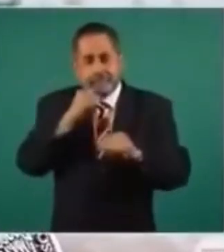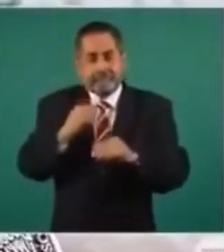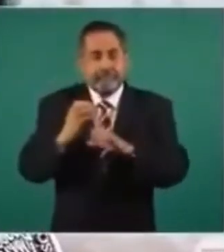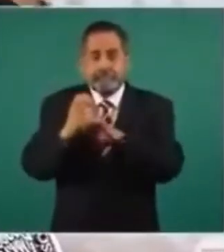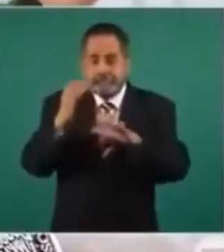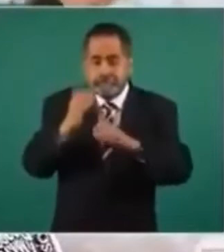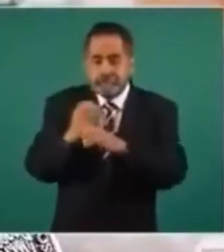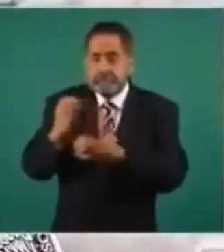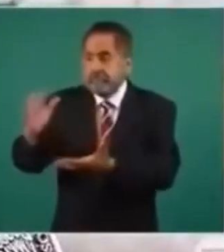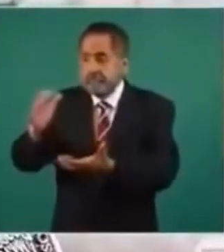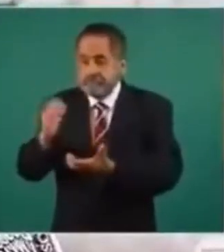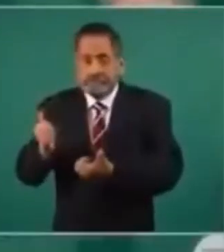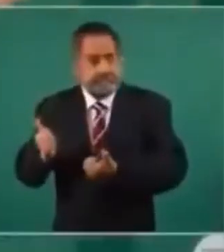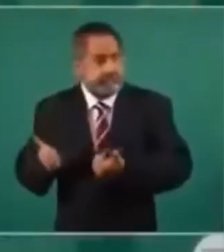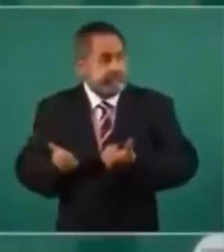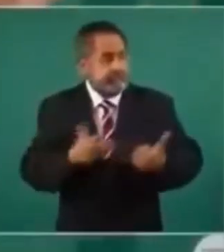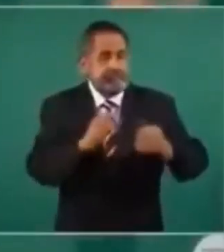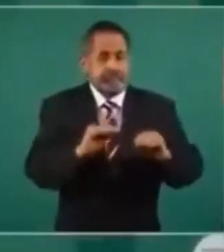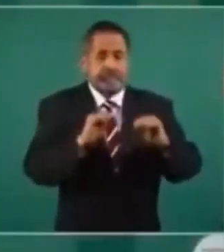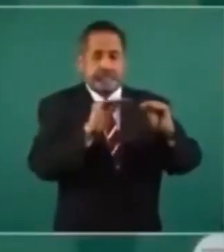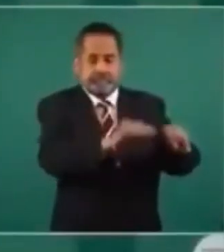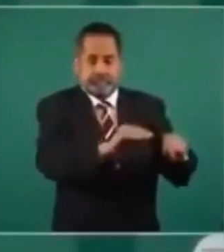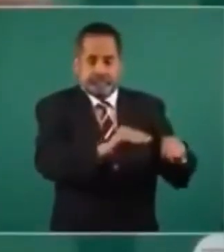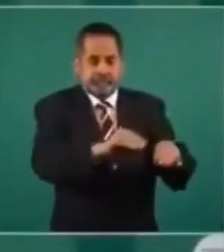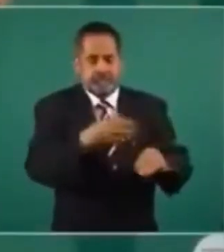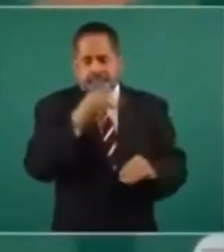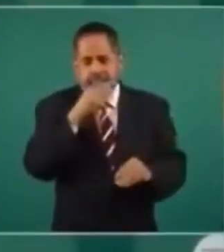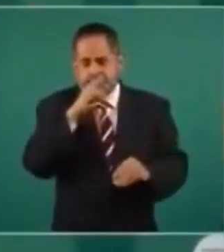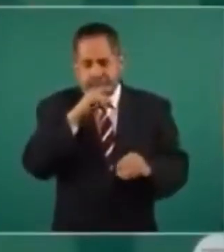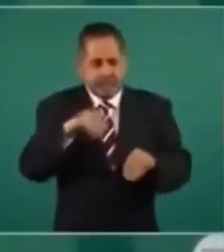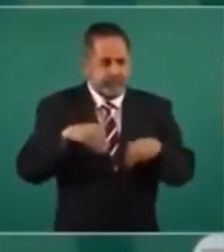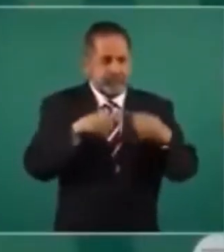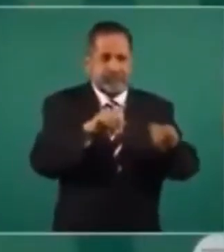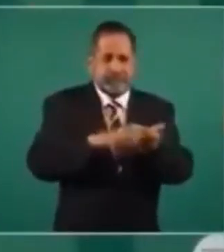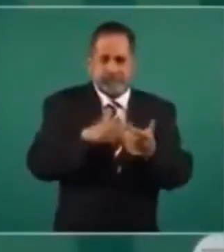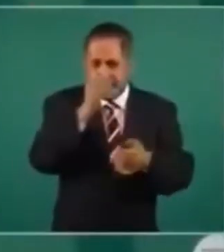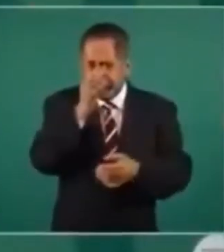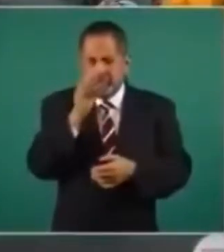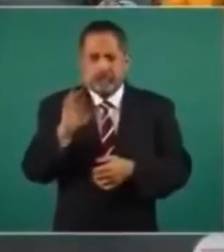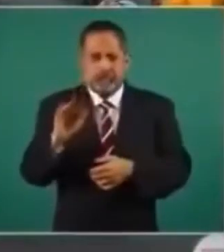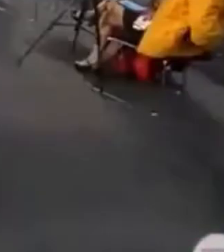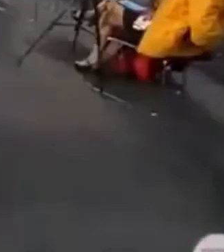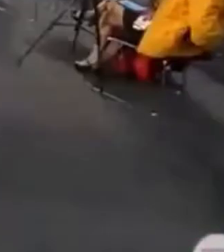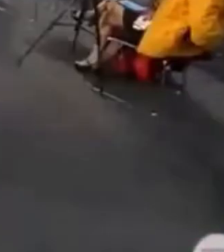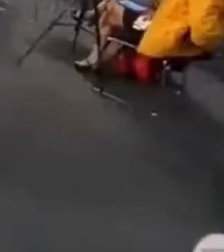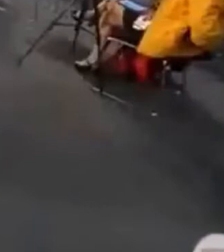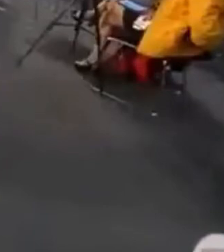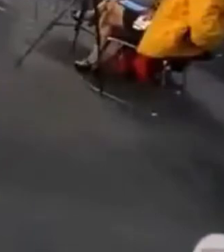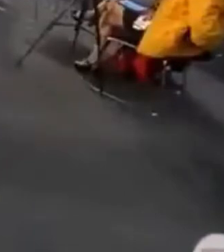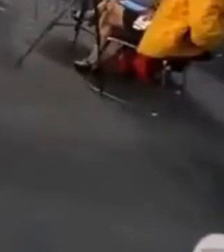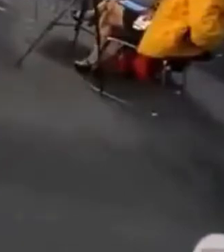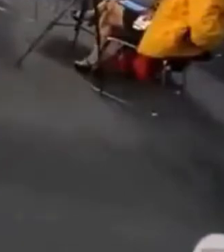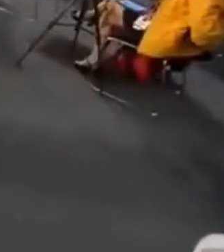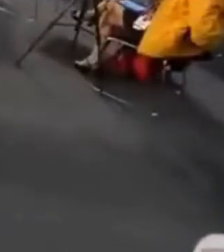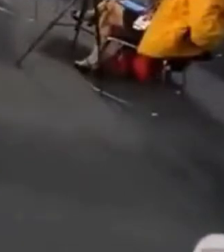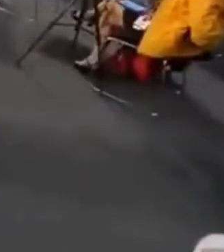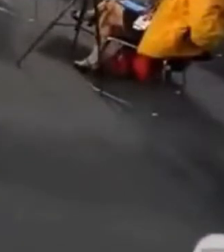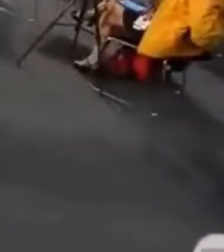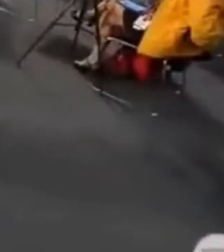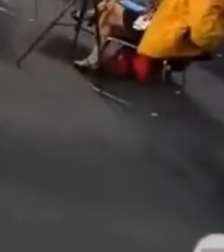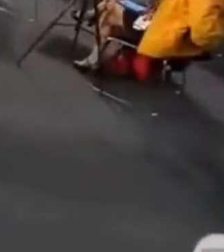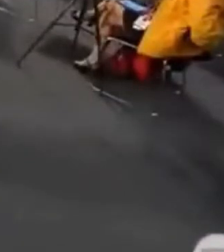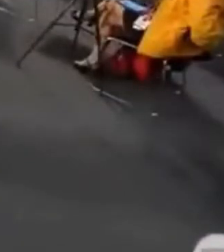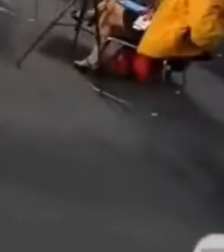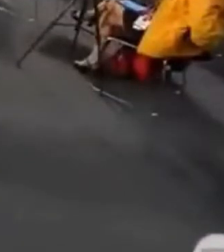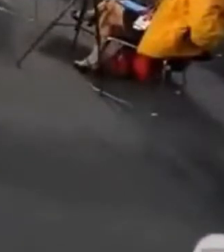unidades se van, entregan la vacuna, eso es relativamente rápido, 48, 72 horas, y después se empiezan a